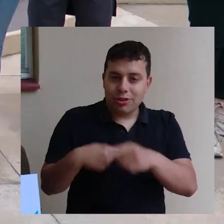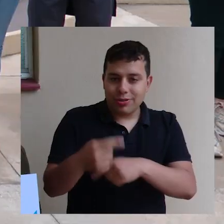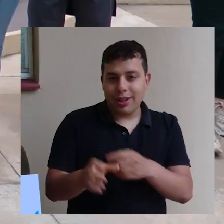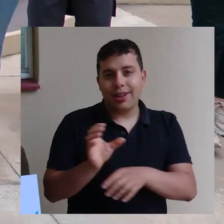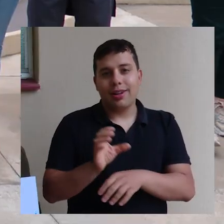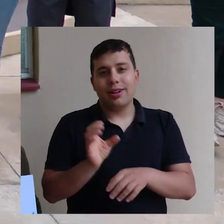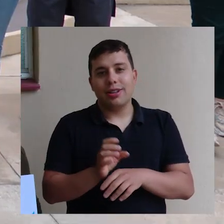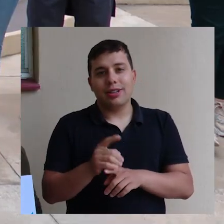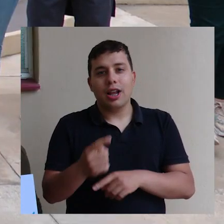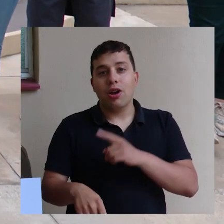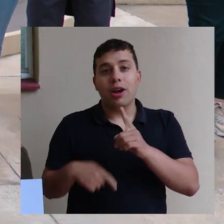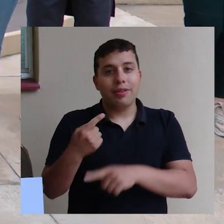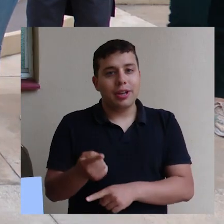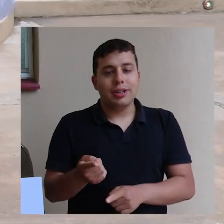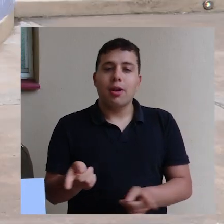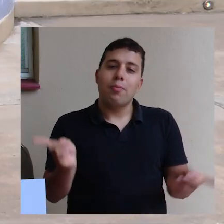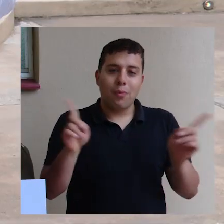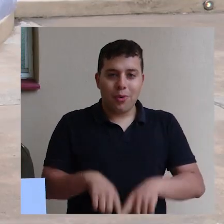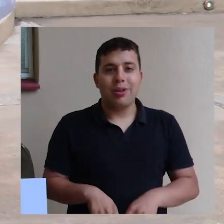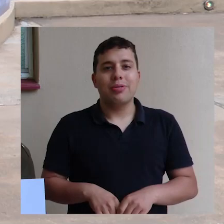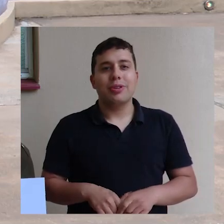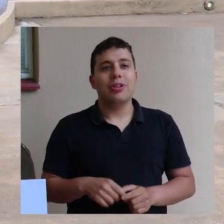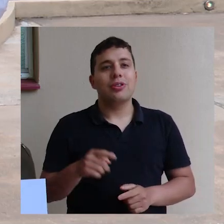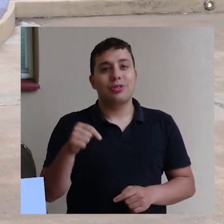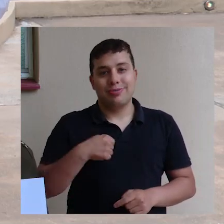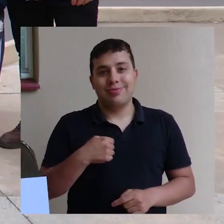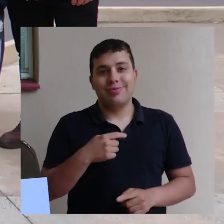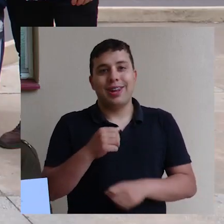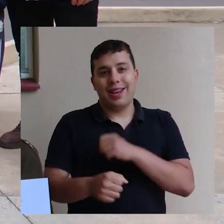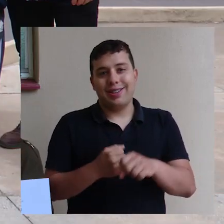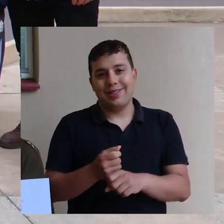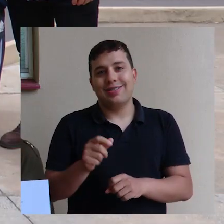clases. El año que viene estaré de nuevo, con 84 años.